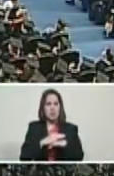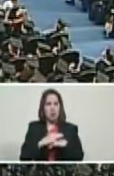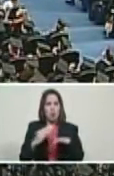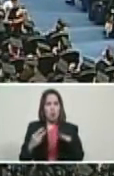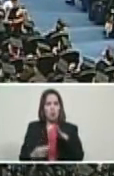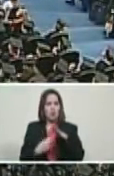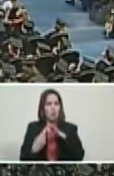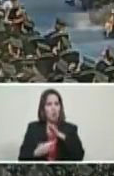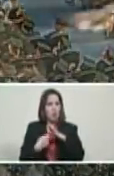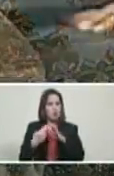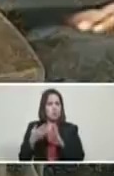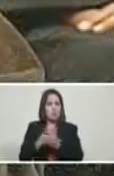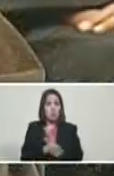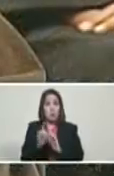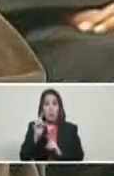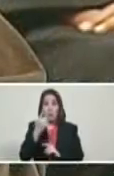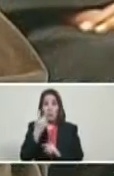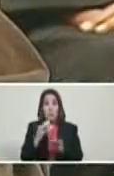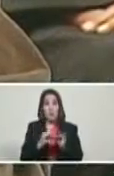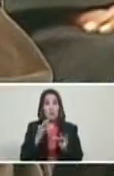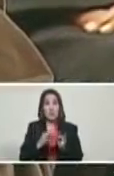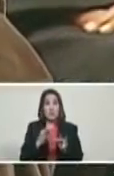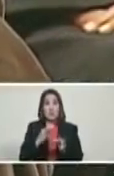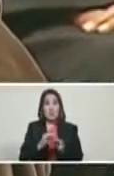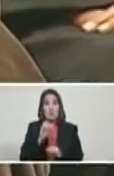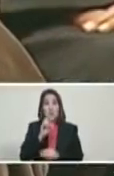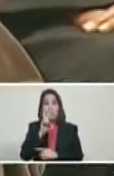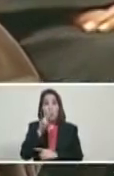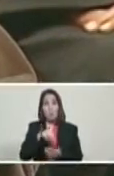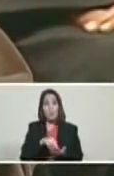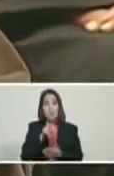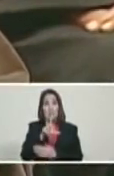misión Robinson el 1 de septiembre del 2003.